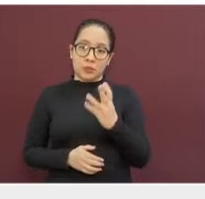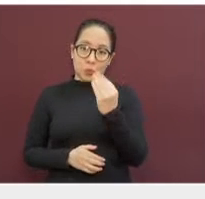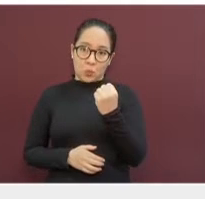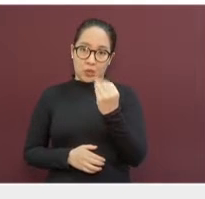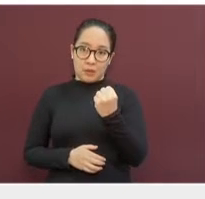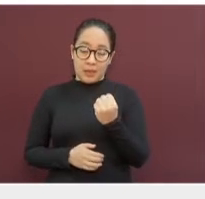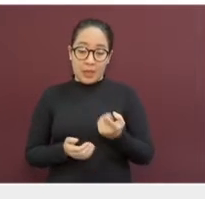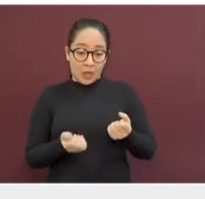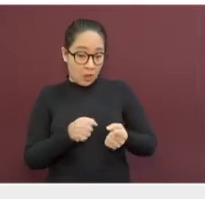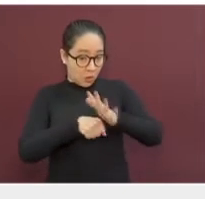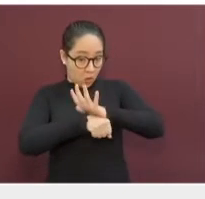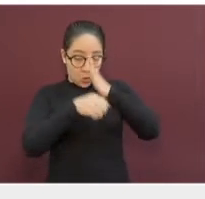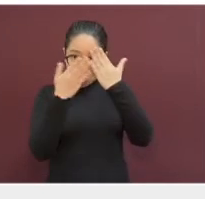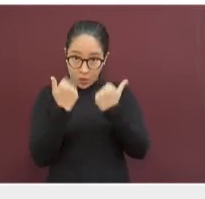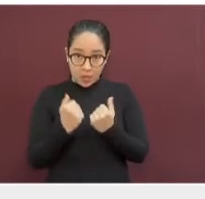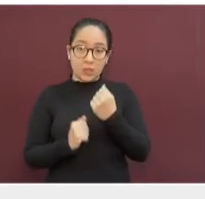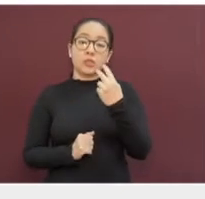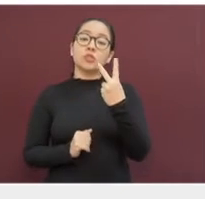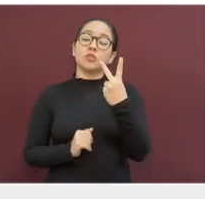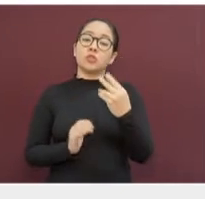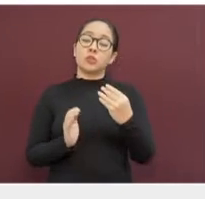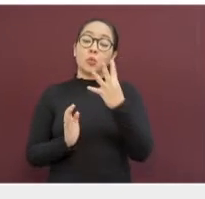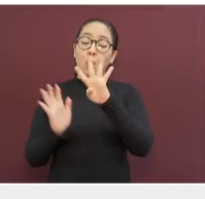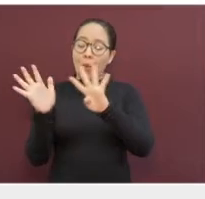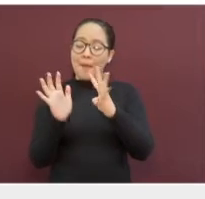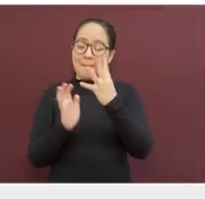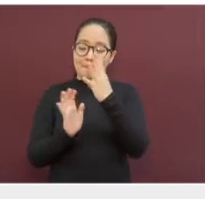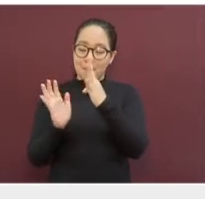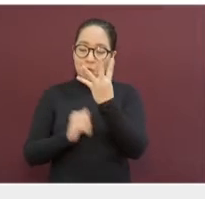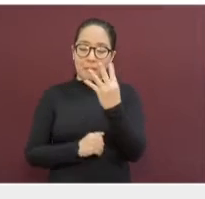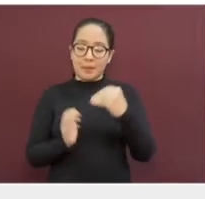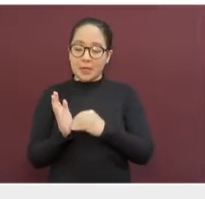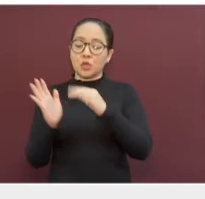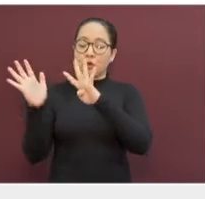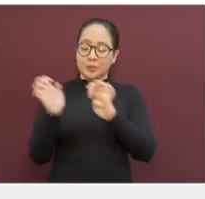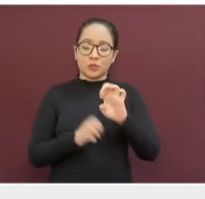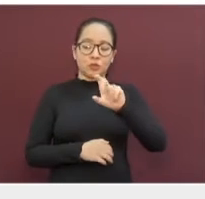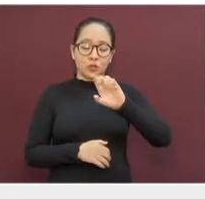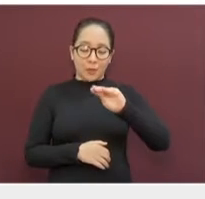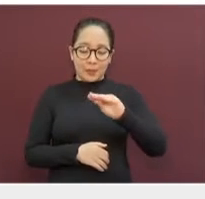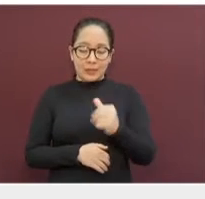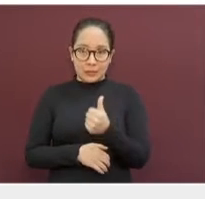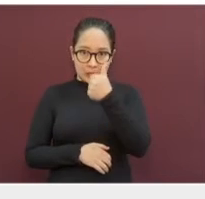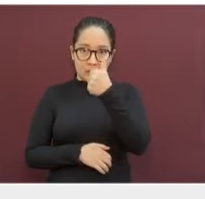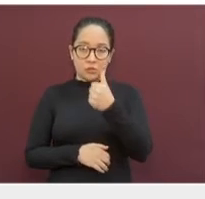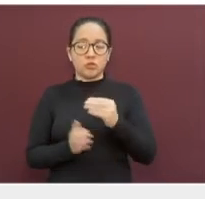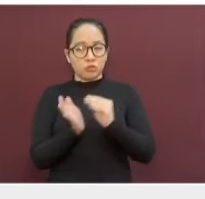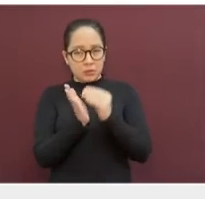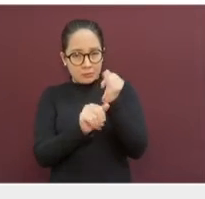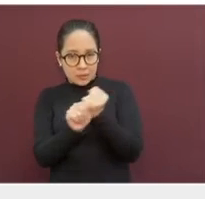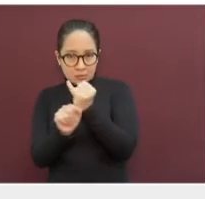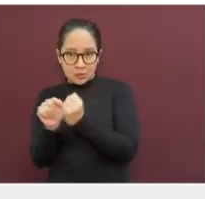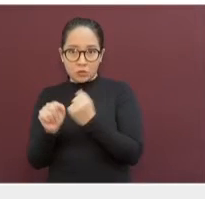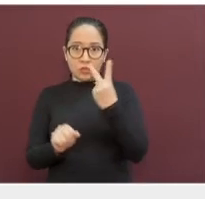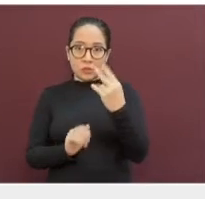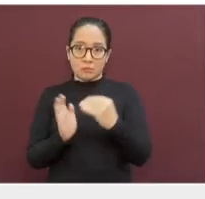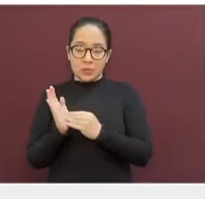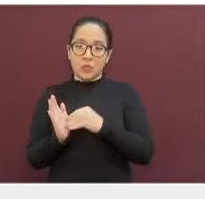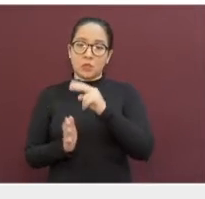resultados negativos son 9 1996 se encuentran aún en investigación 2